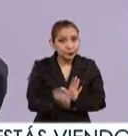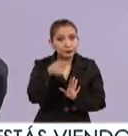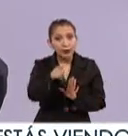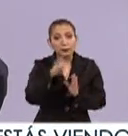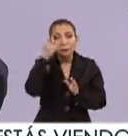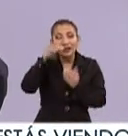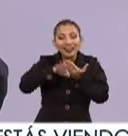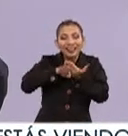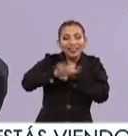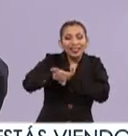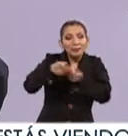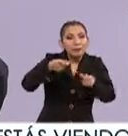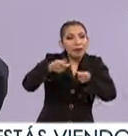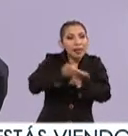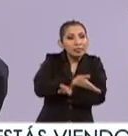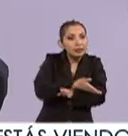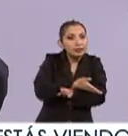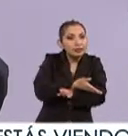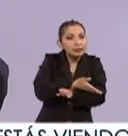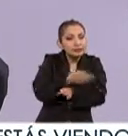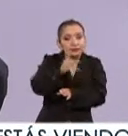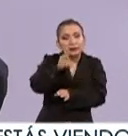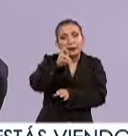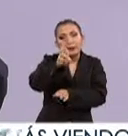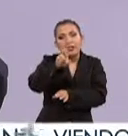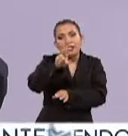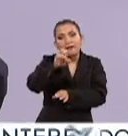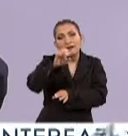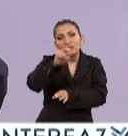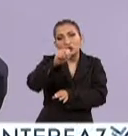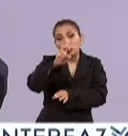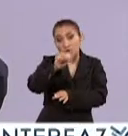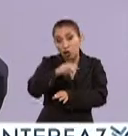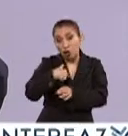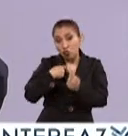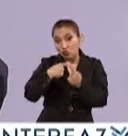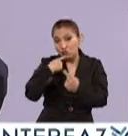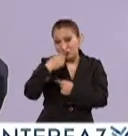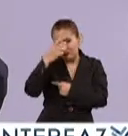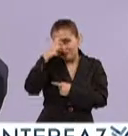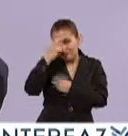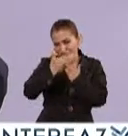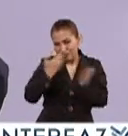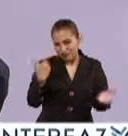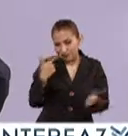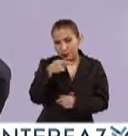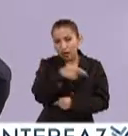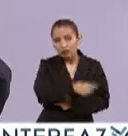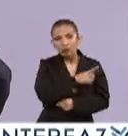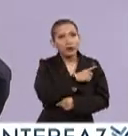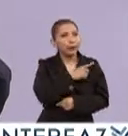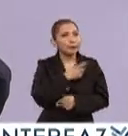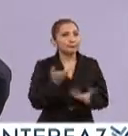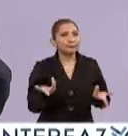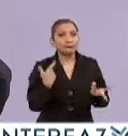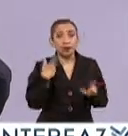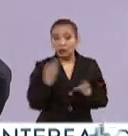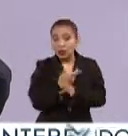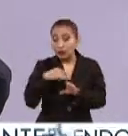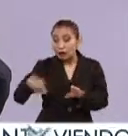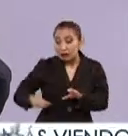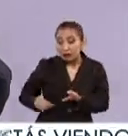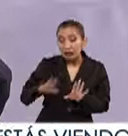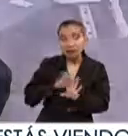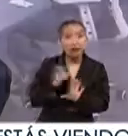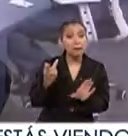la prevención. Yo creo que la prevención es importantísima hoy en día. La Cruz Roja, como tú recordarás antes, pues estaba cuando ya sucedió un